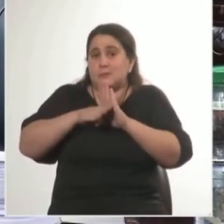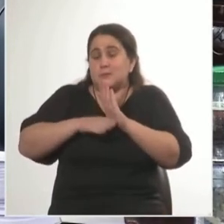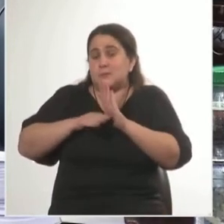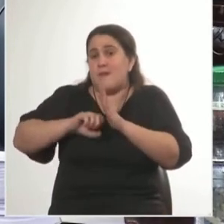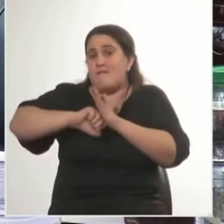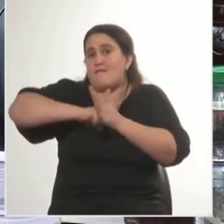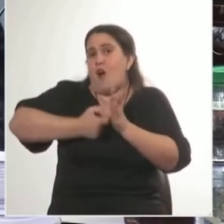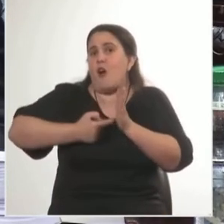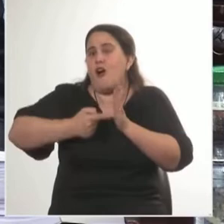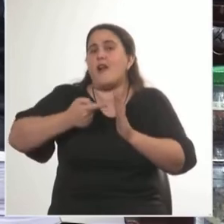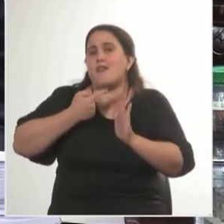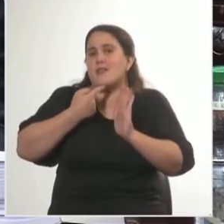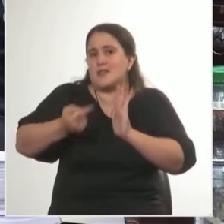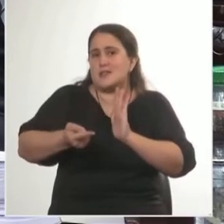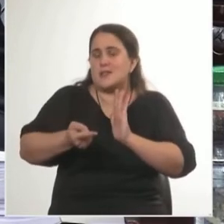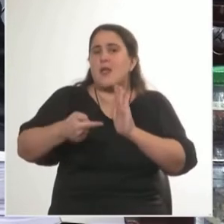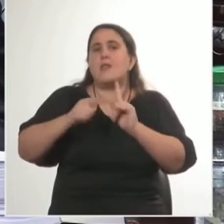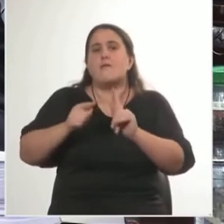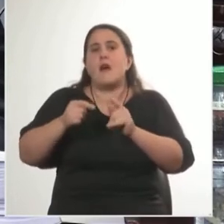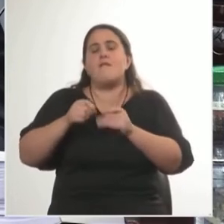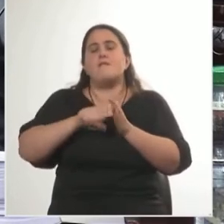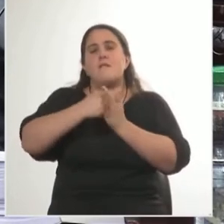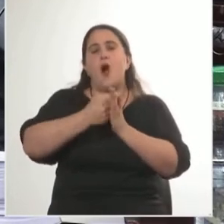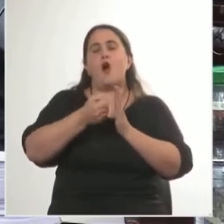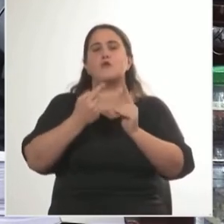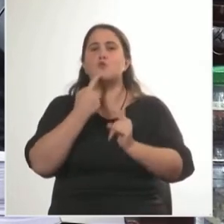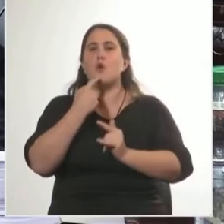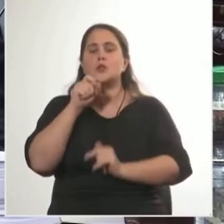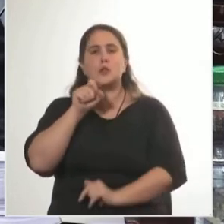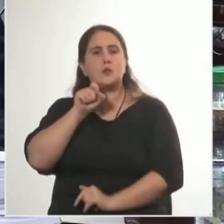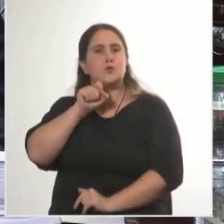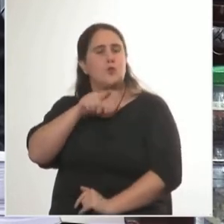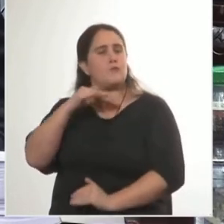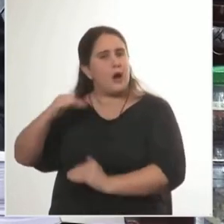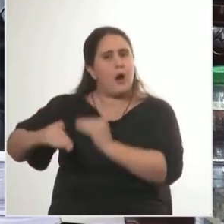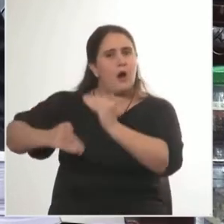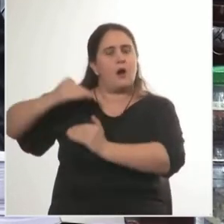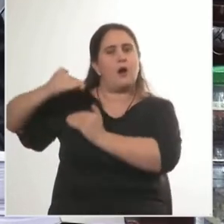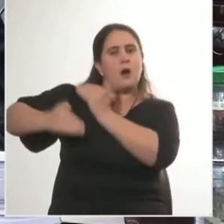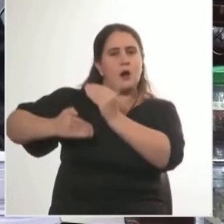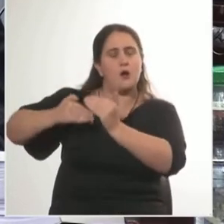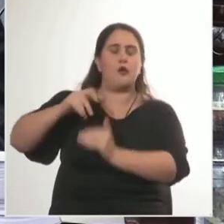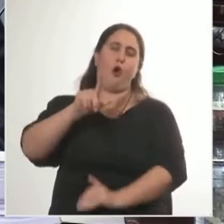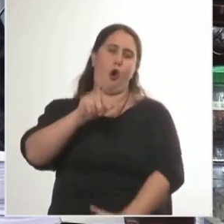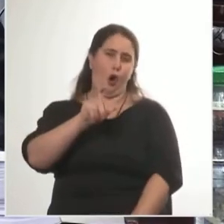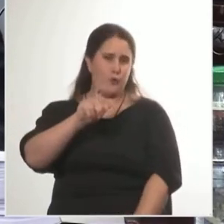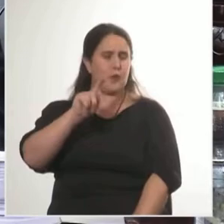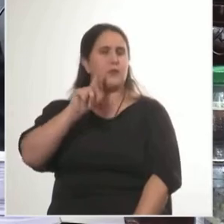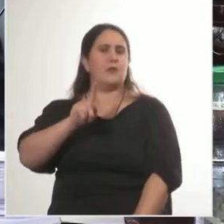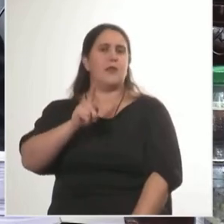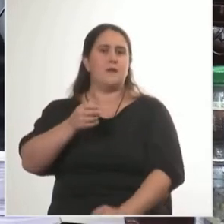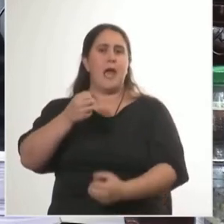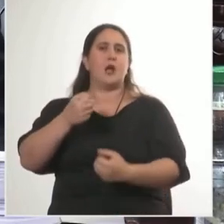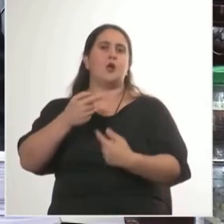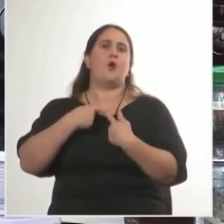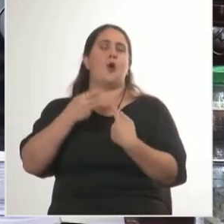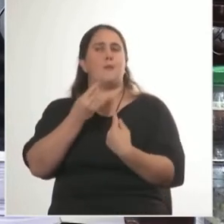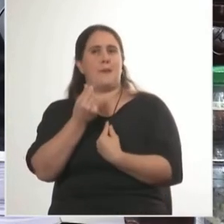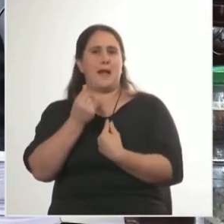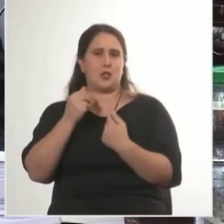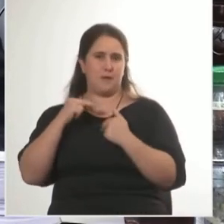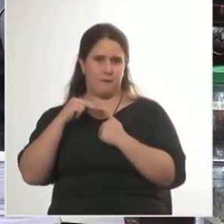Banco Central indica que el banco tiene que desarrollar sus políticas, por supuesto procurando la estabilidad de precios,